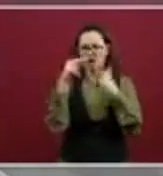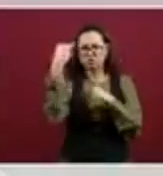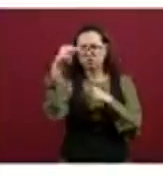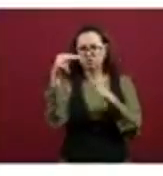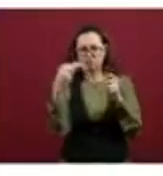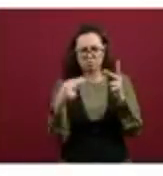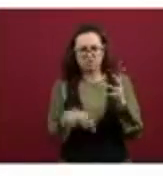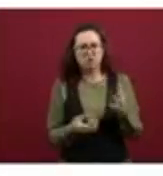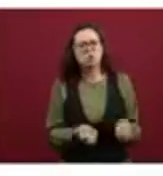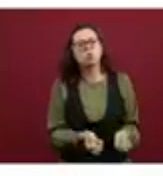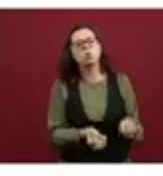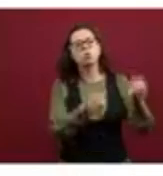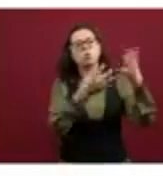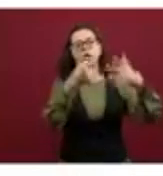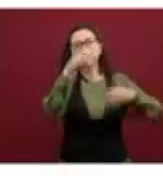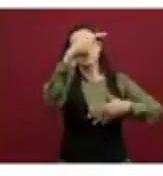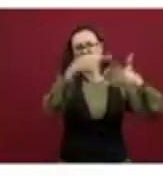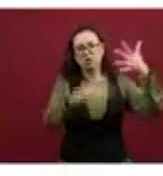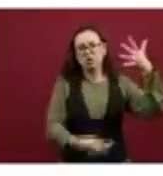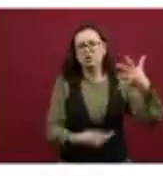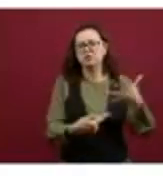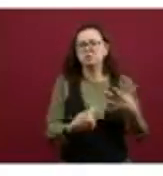de